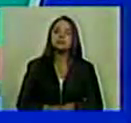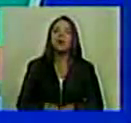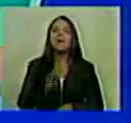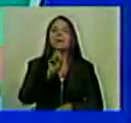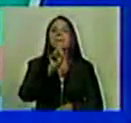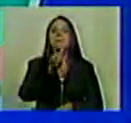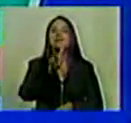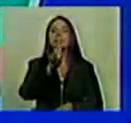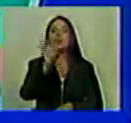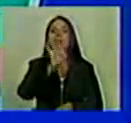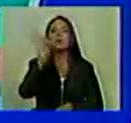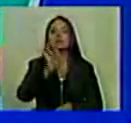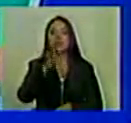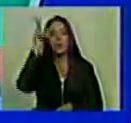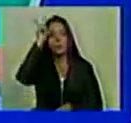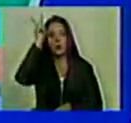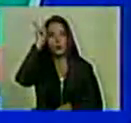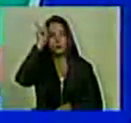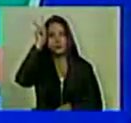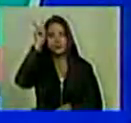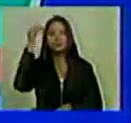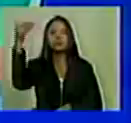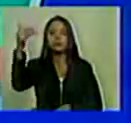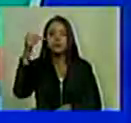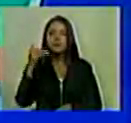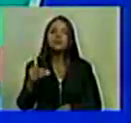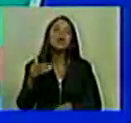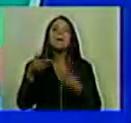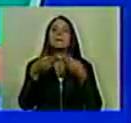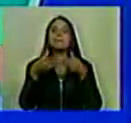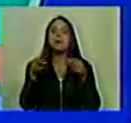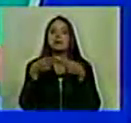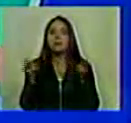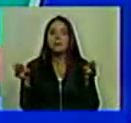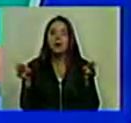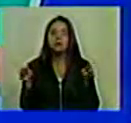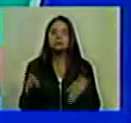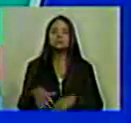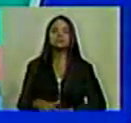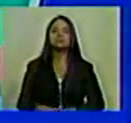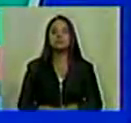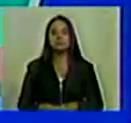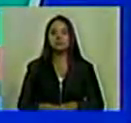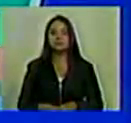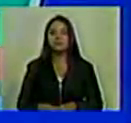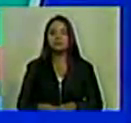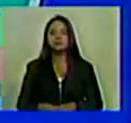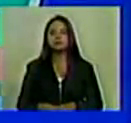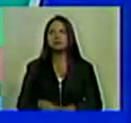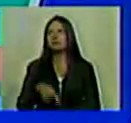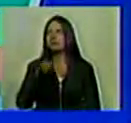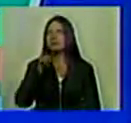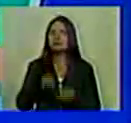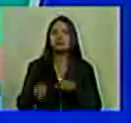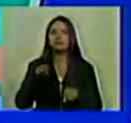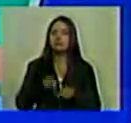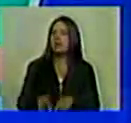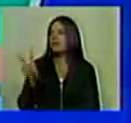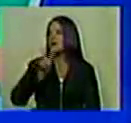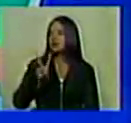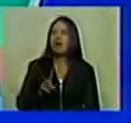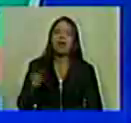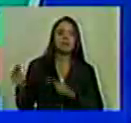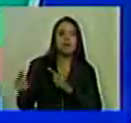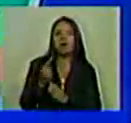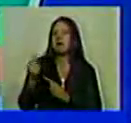21% de los votos. El señor presidente de Panamá, Juan Valera, que tanto habla mal de Venezuela, que tanto ataca y